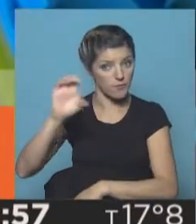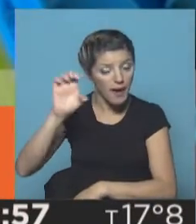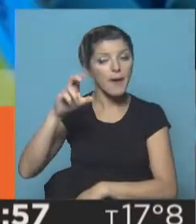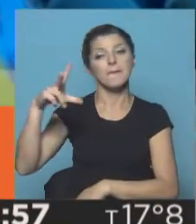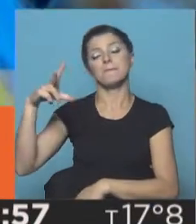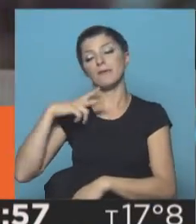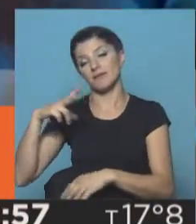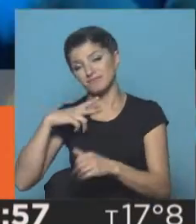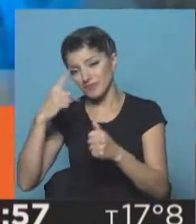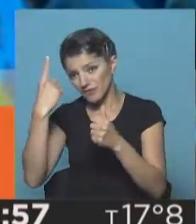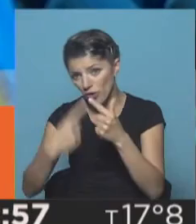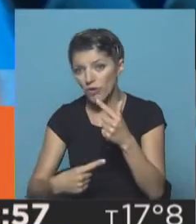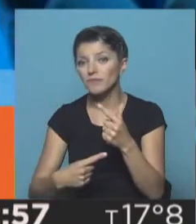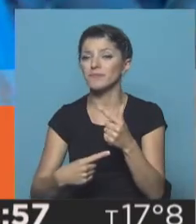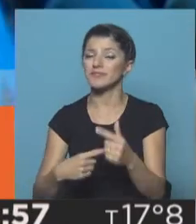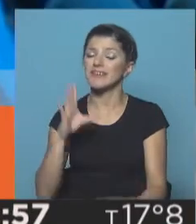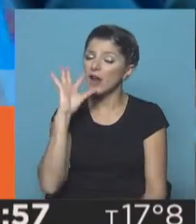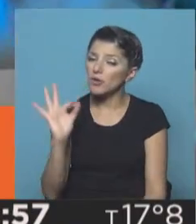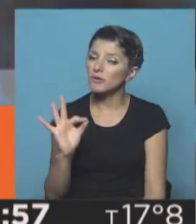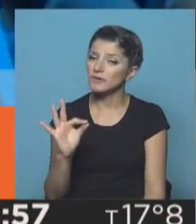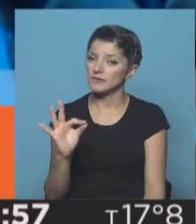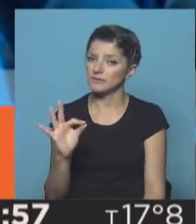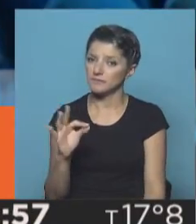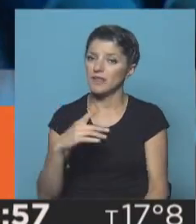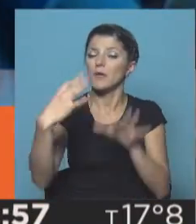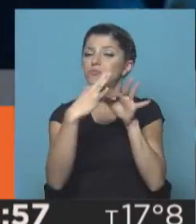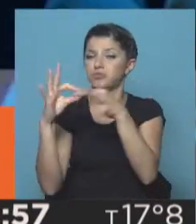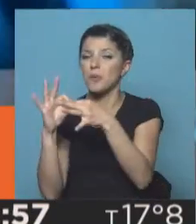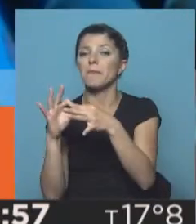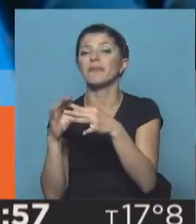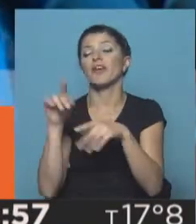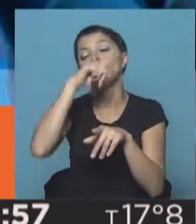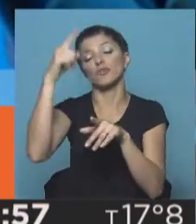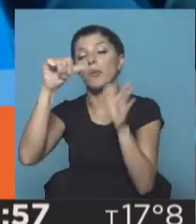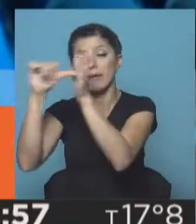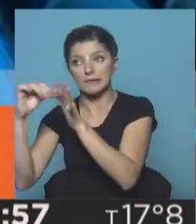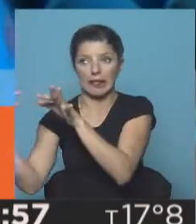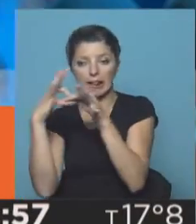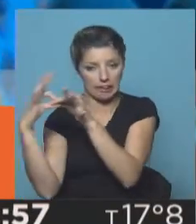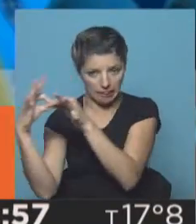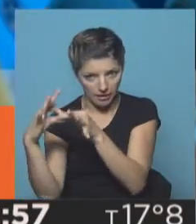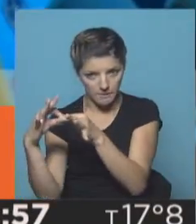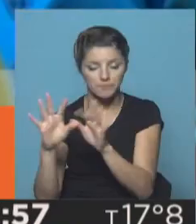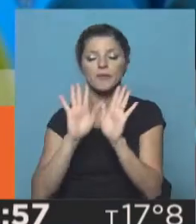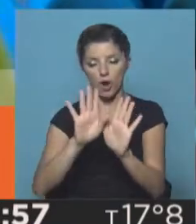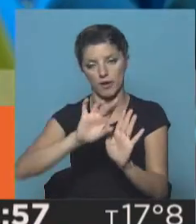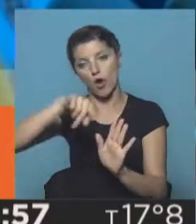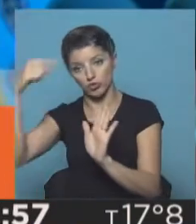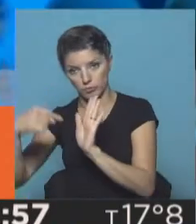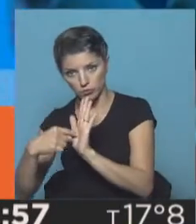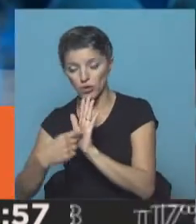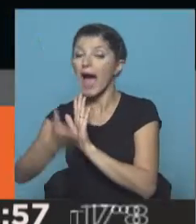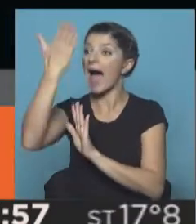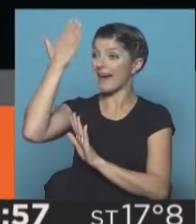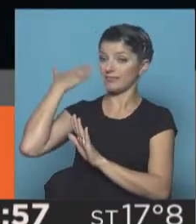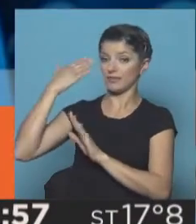y un reforzamiento de lazos de dependencia muy fuerte. Ahora, lo otro, esa coordinación que había antes, en este